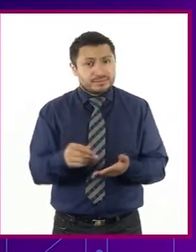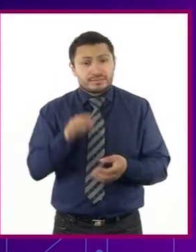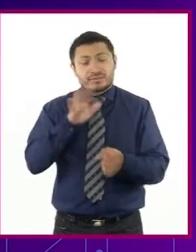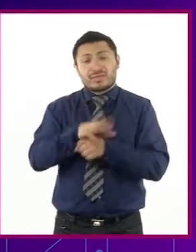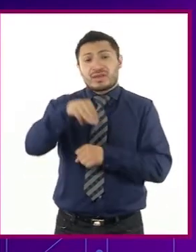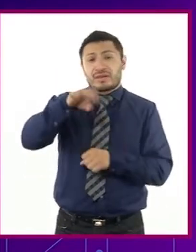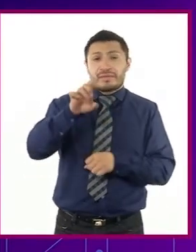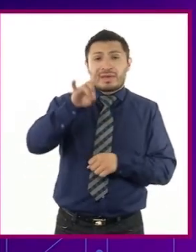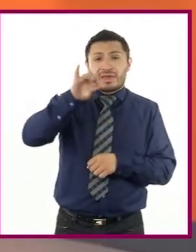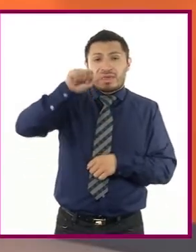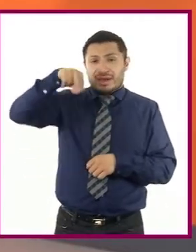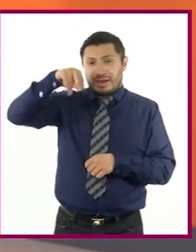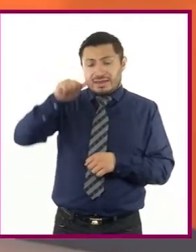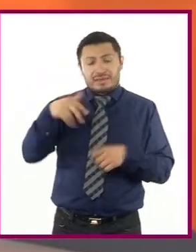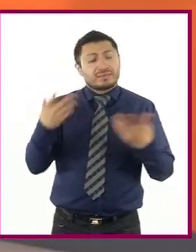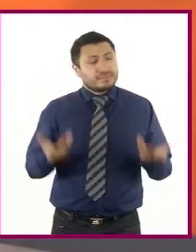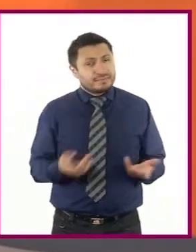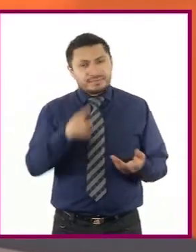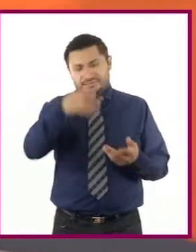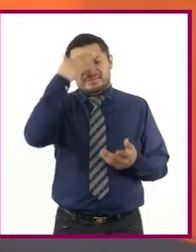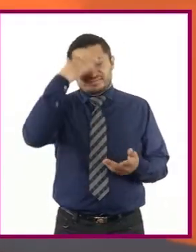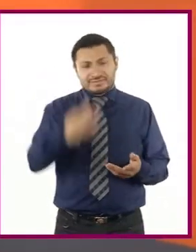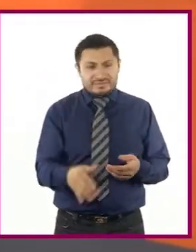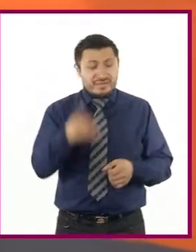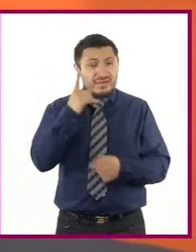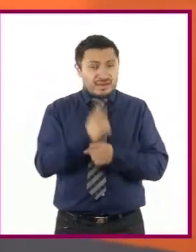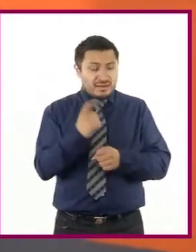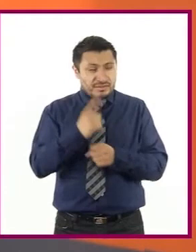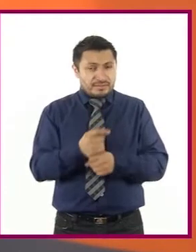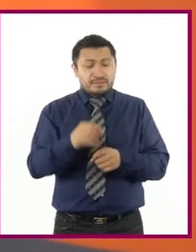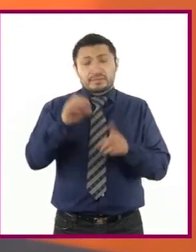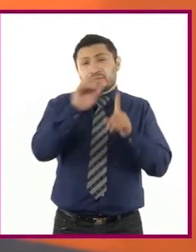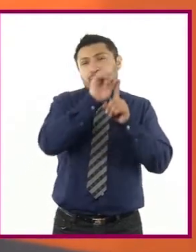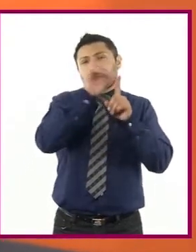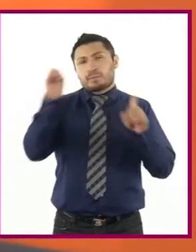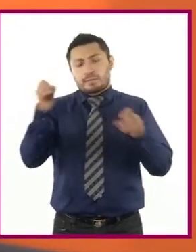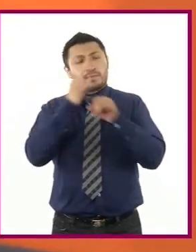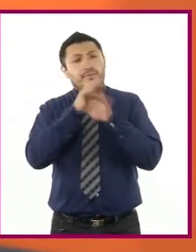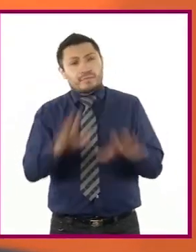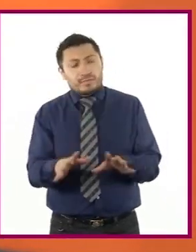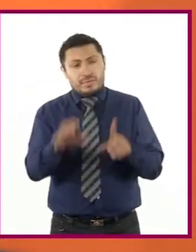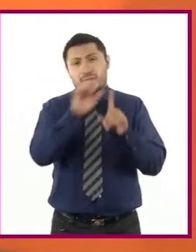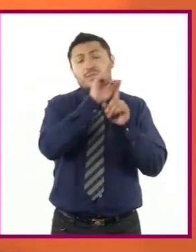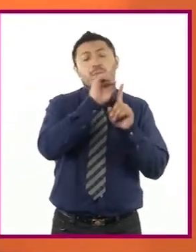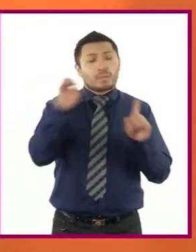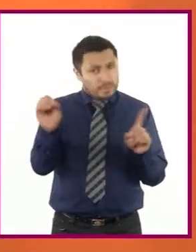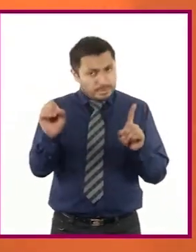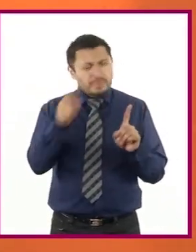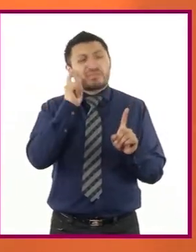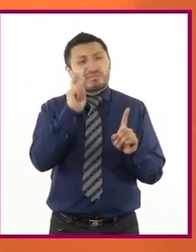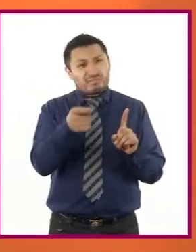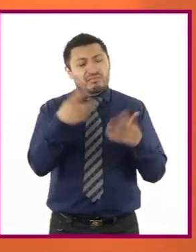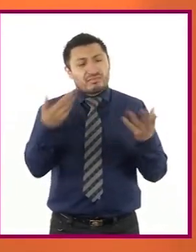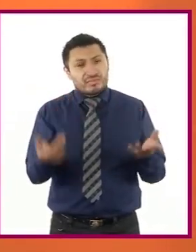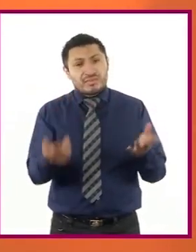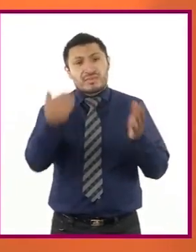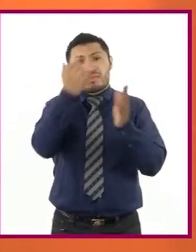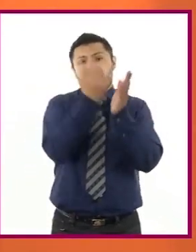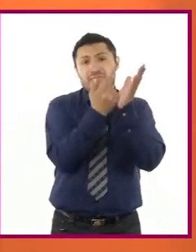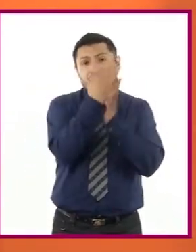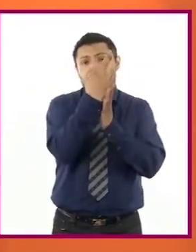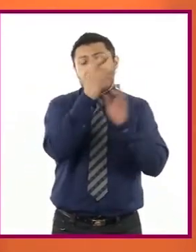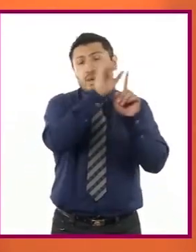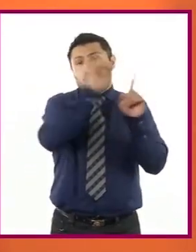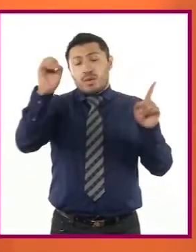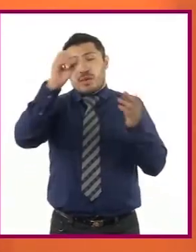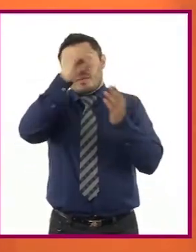del conjunto A? Como saben, primero se deben reacomodar los datos de forma ordenada, es decir, de mayor a menor